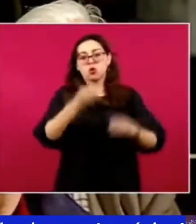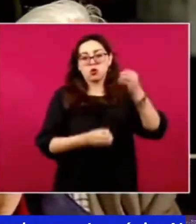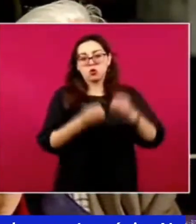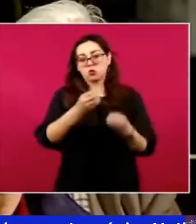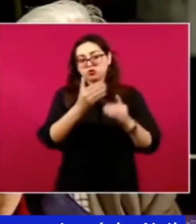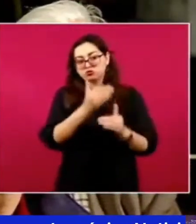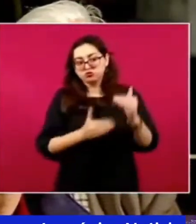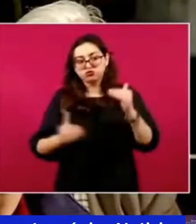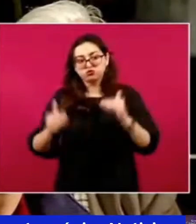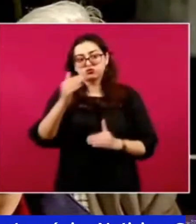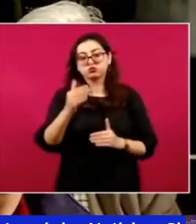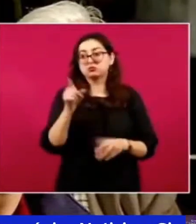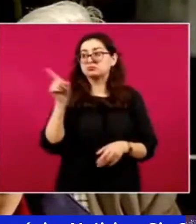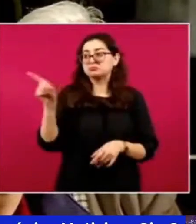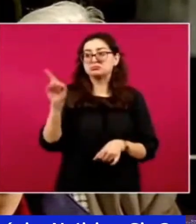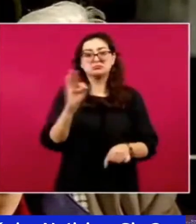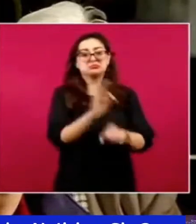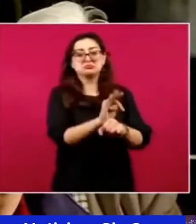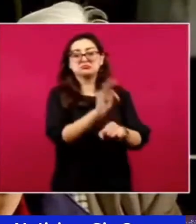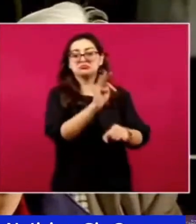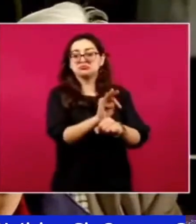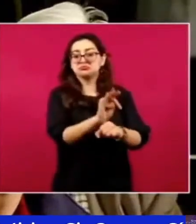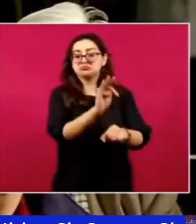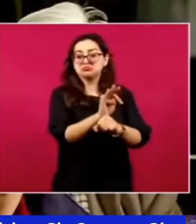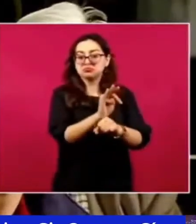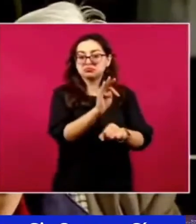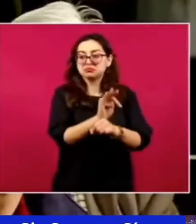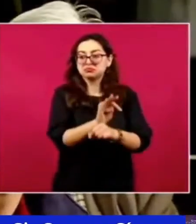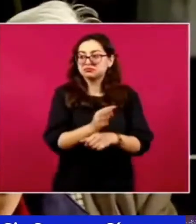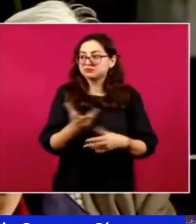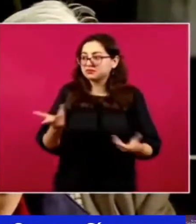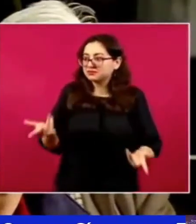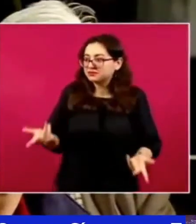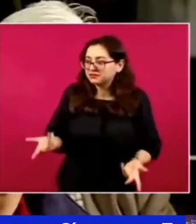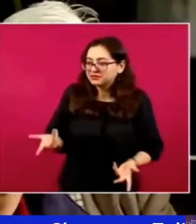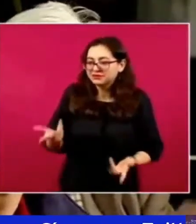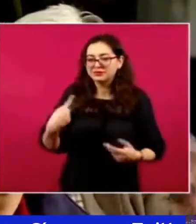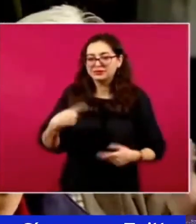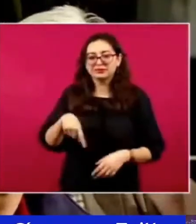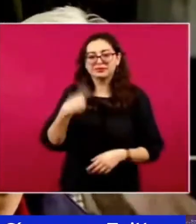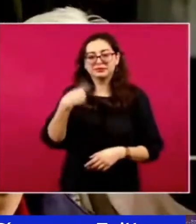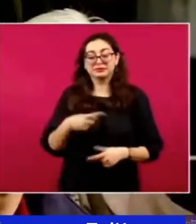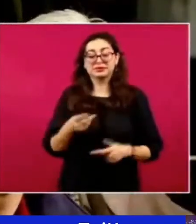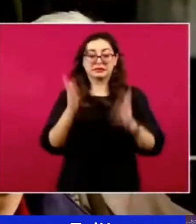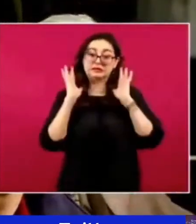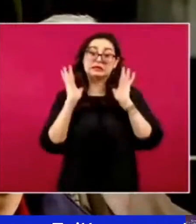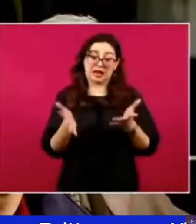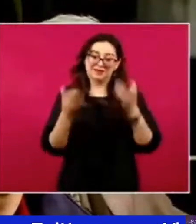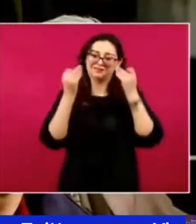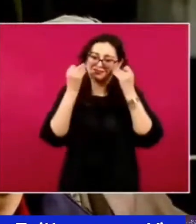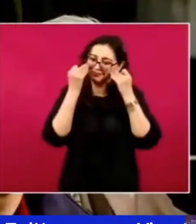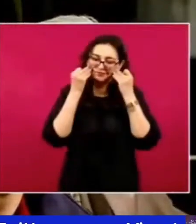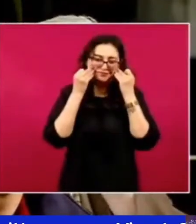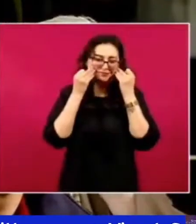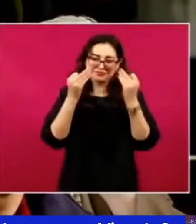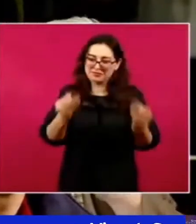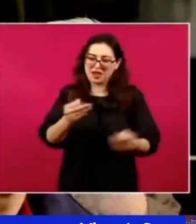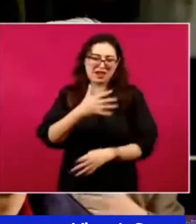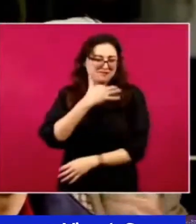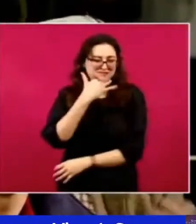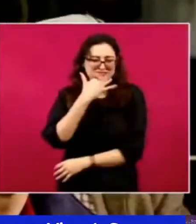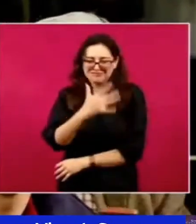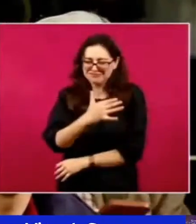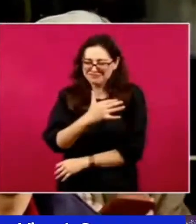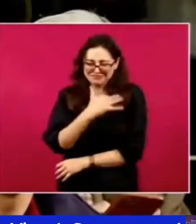son corruptos, porque no hay otra manera de llamarles. Y en ese sentido, pues ya las evidencias de esta corrupción han quedado